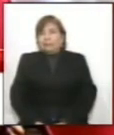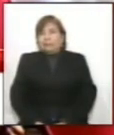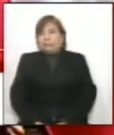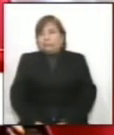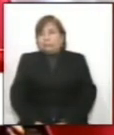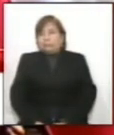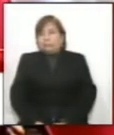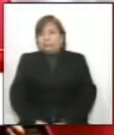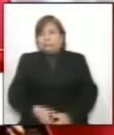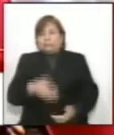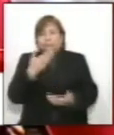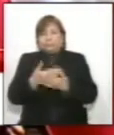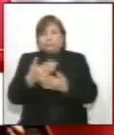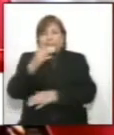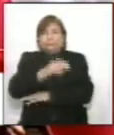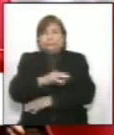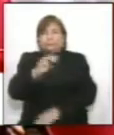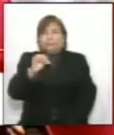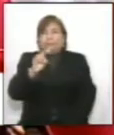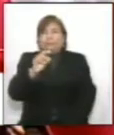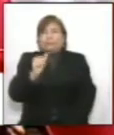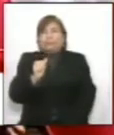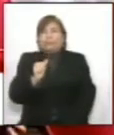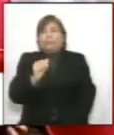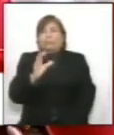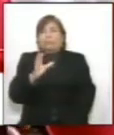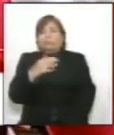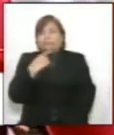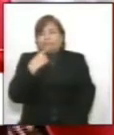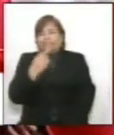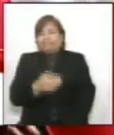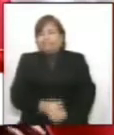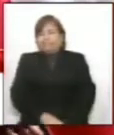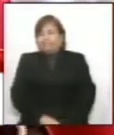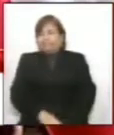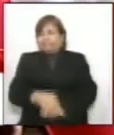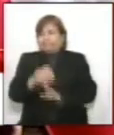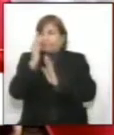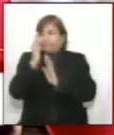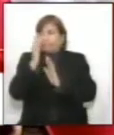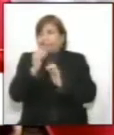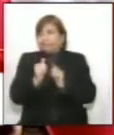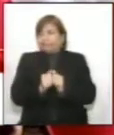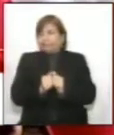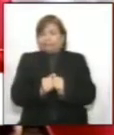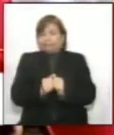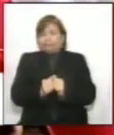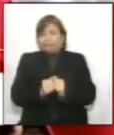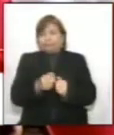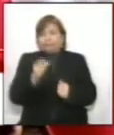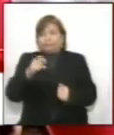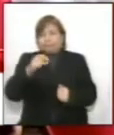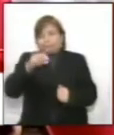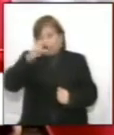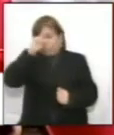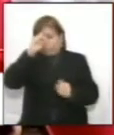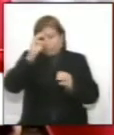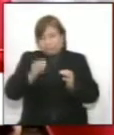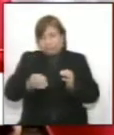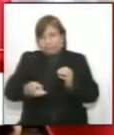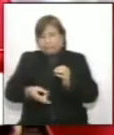Buenas tardes, presidente. María Calderón de Willax. ¿Qué tal? Usted ha hablado en su discurso que los peruanos necesitamos de un gabinete